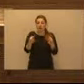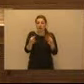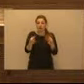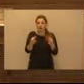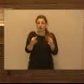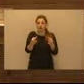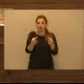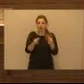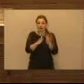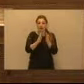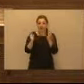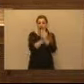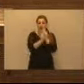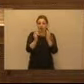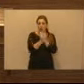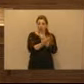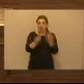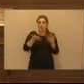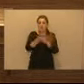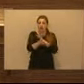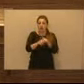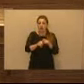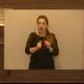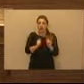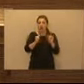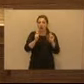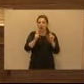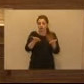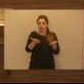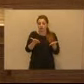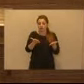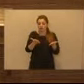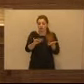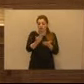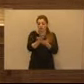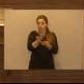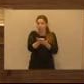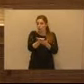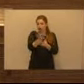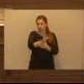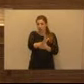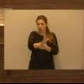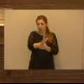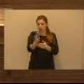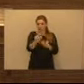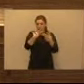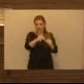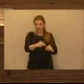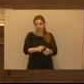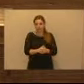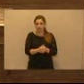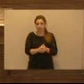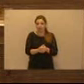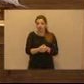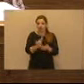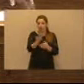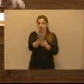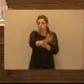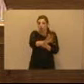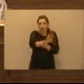con su capataz. Claudicar, como siempre, ante la propuesta completamente Señoría, vaya concluyendo. Insulsa del